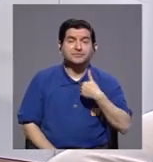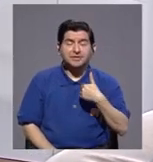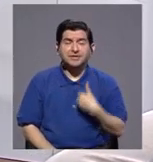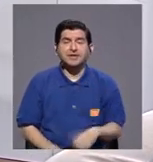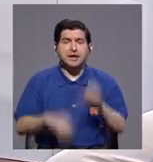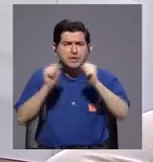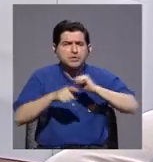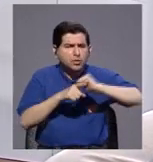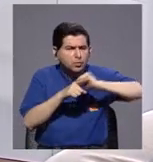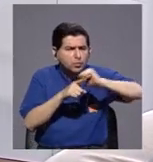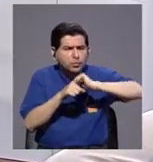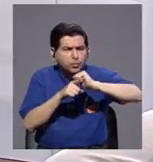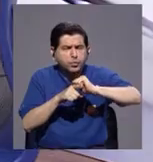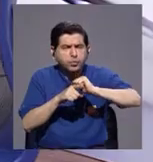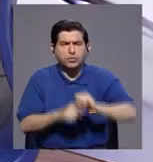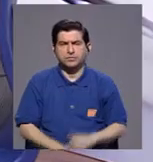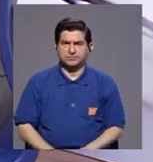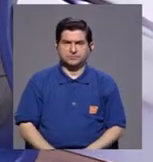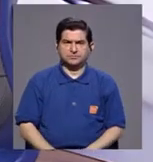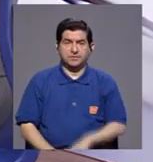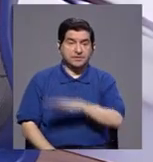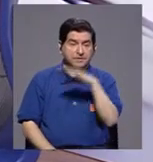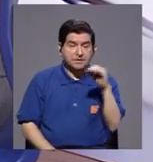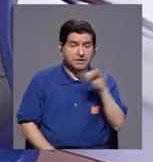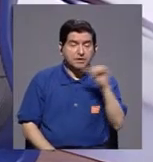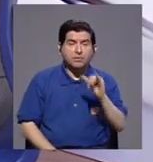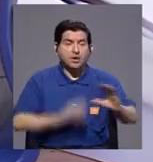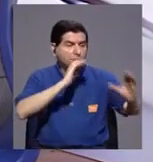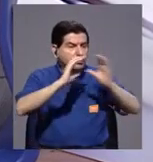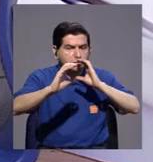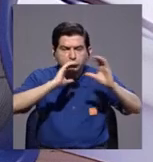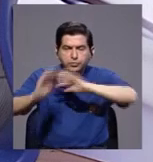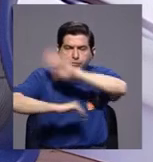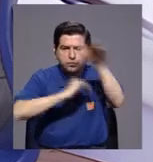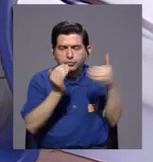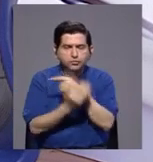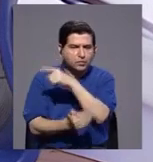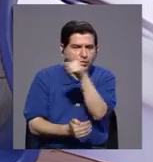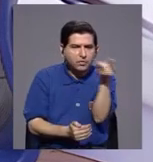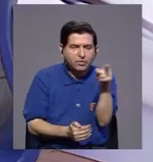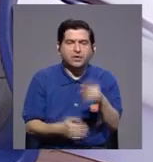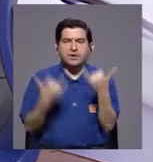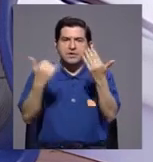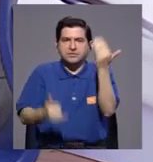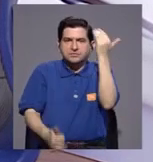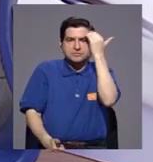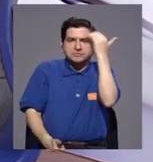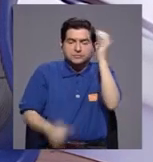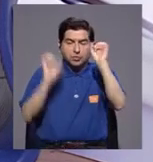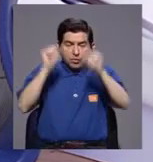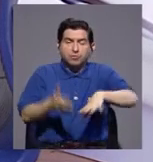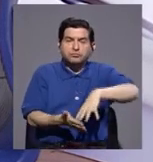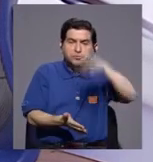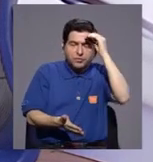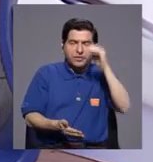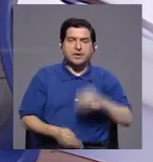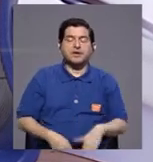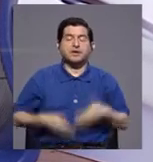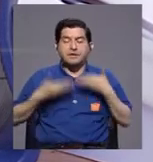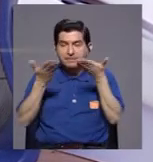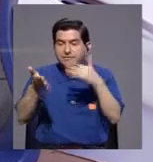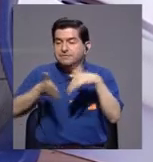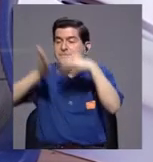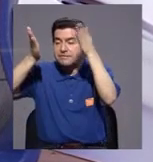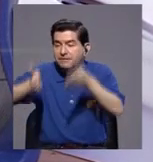poderse capacitar cada vez más verdad y poder estar transmitiendo todo lo que ellos conocen o pueden aprender a sus estudiantes